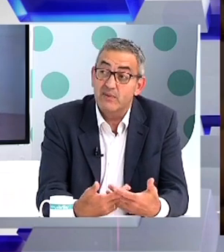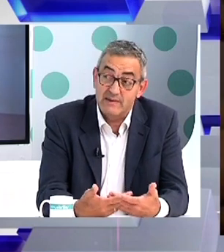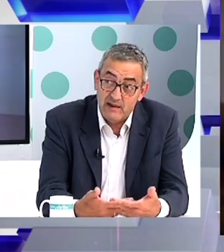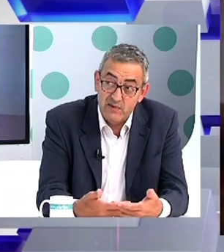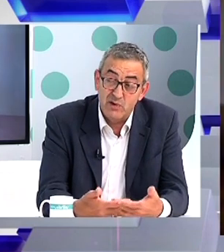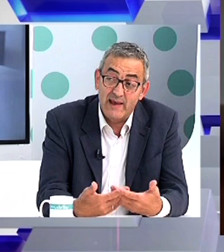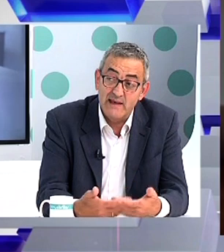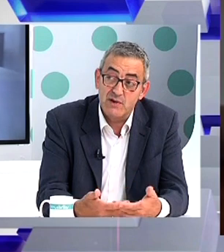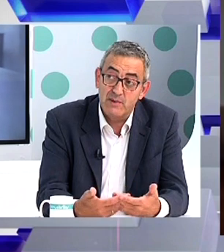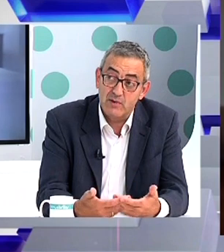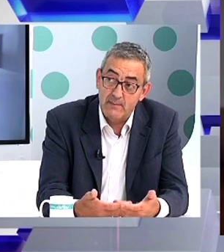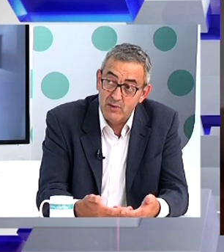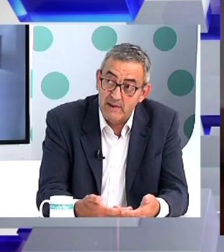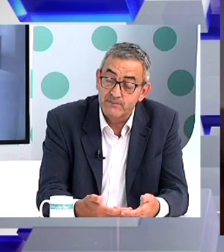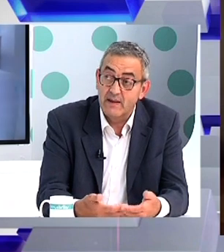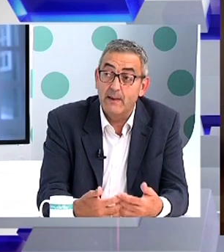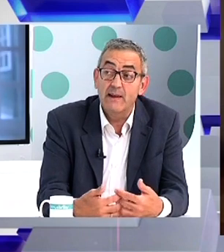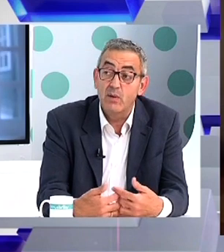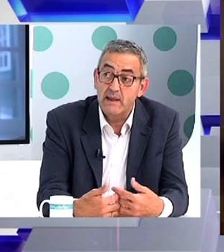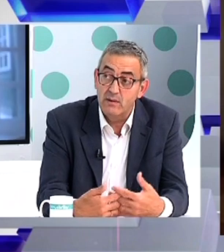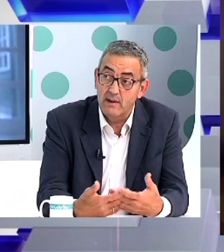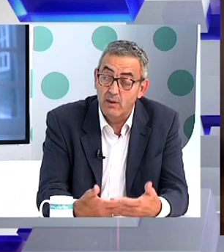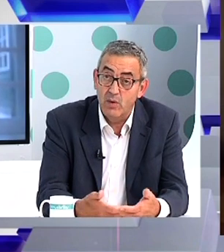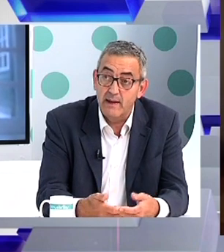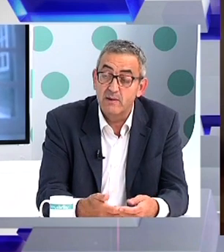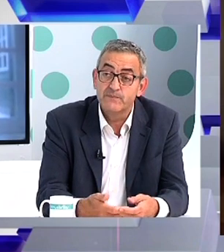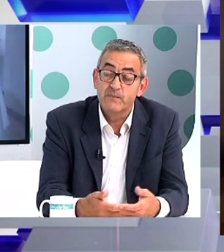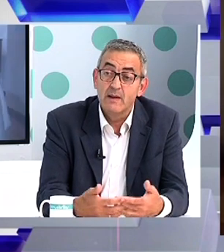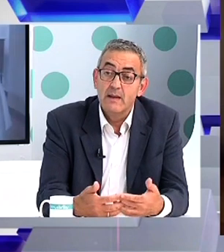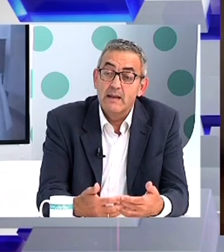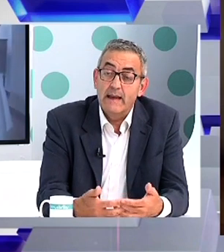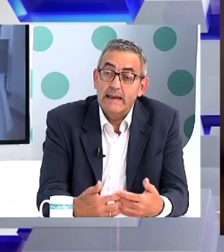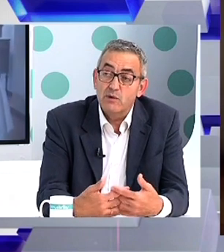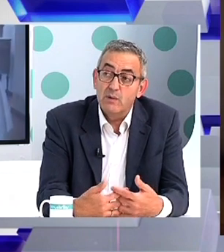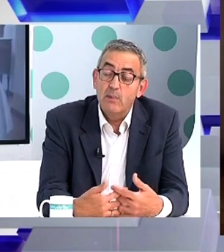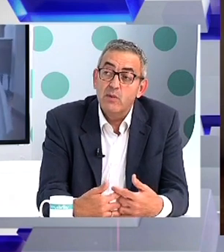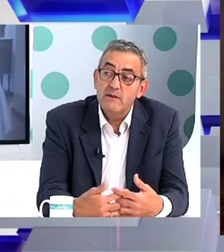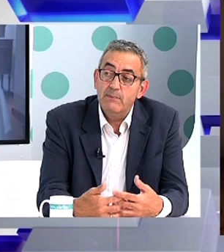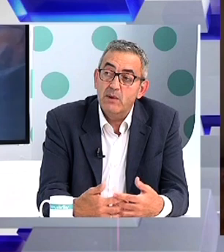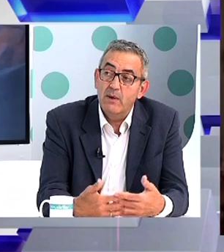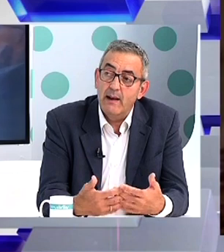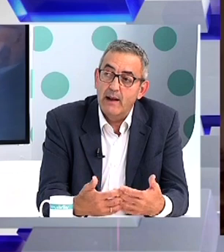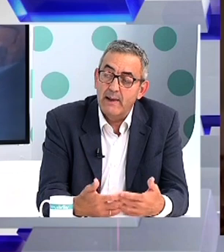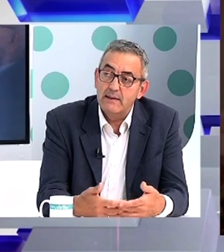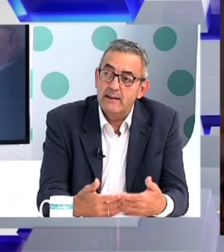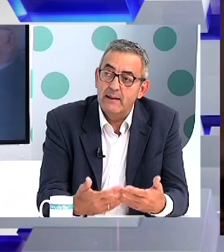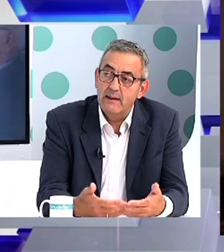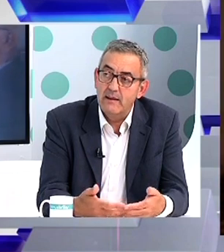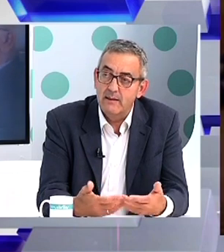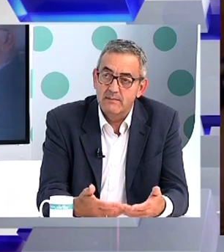sacrificio que han hecho las personas mayores, también los niños en los colegios. Y nosotros como municipio, al